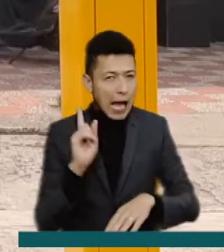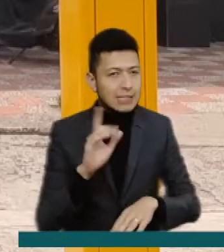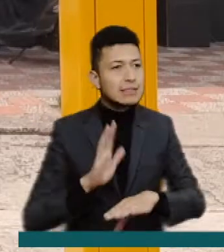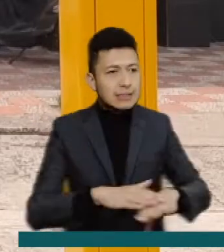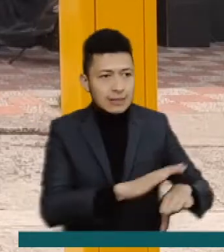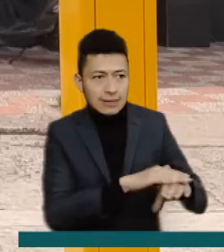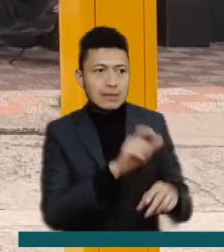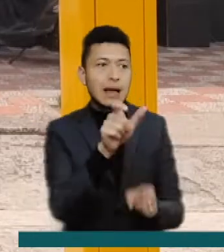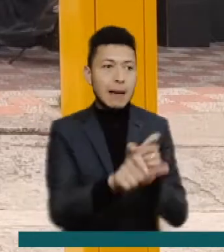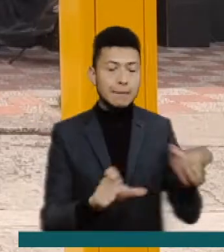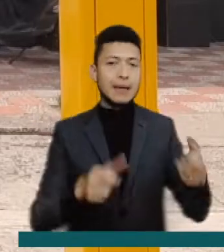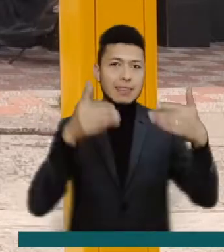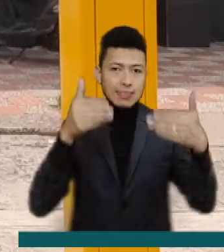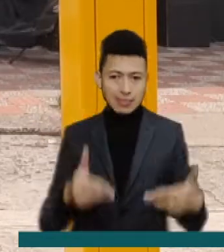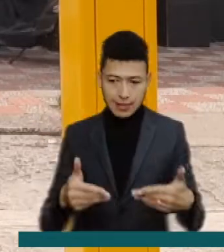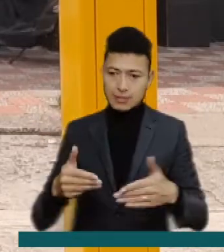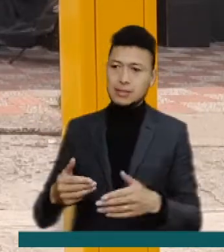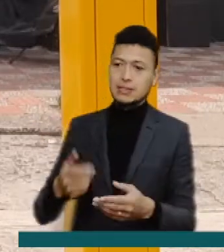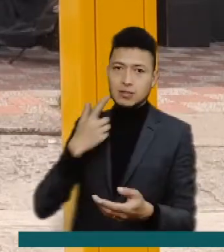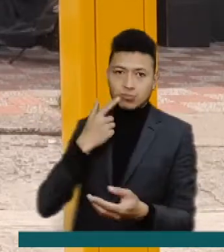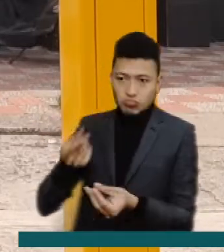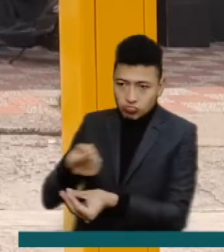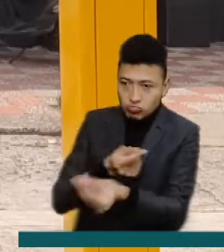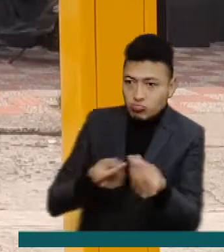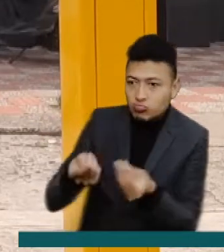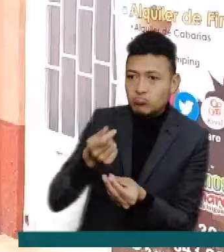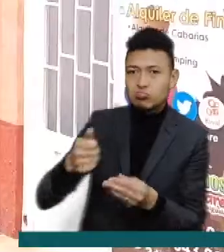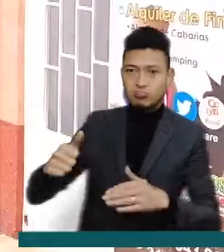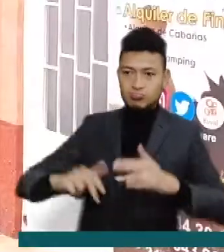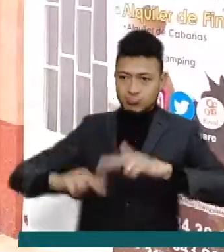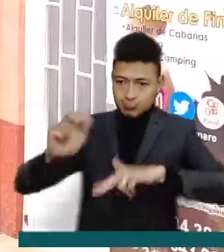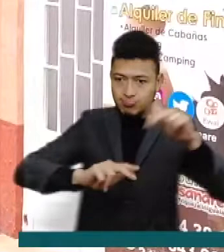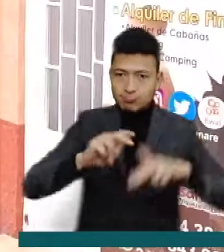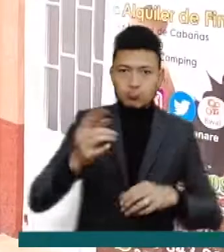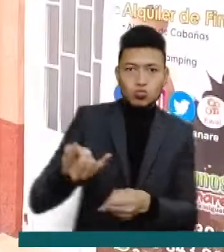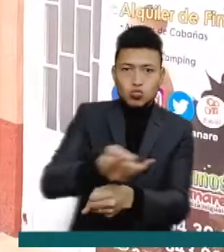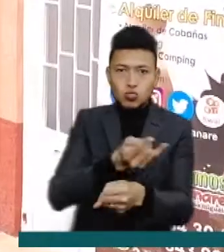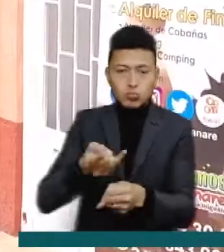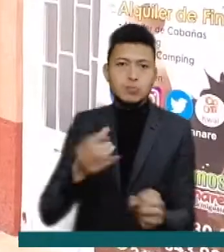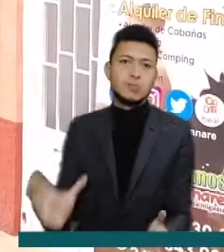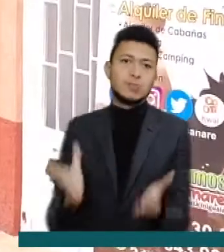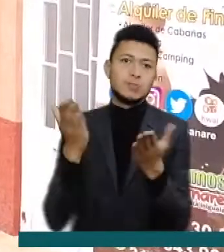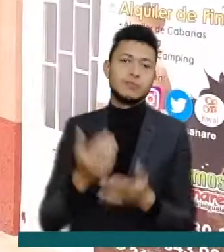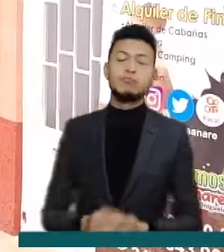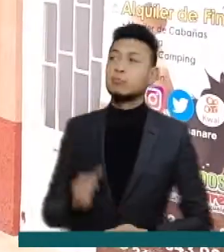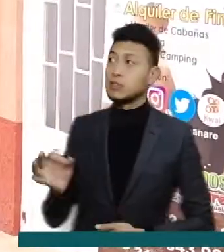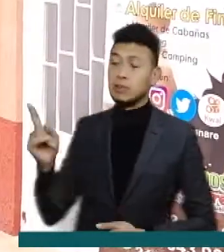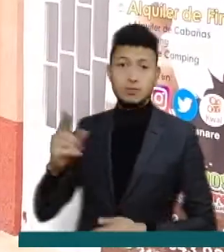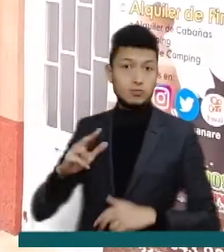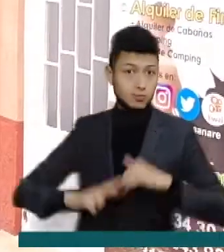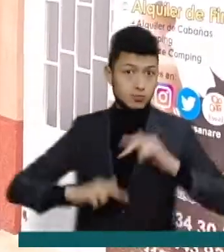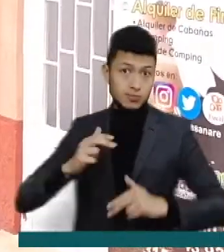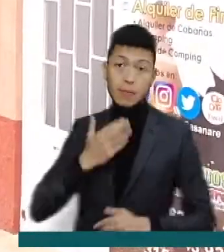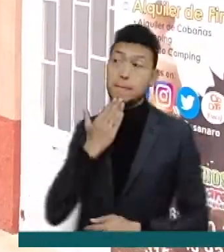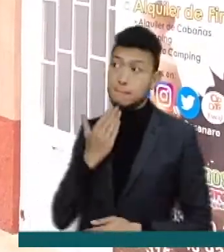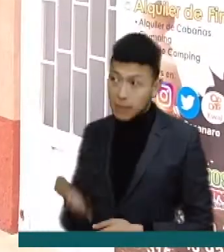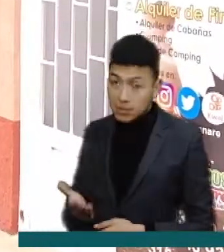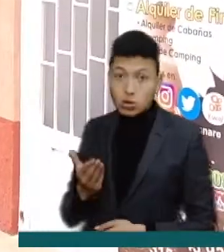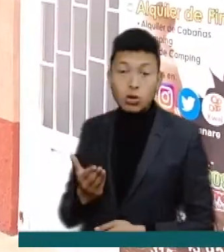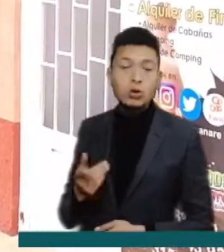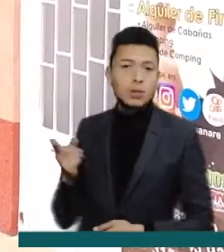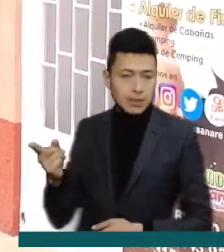las personas con limitaciones para el desarrollo urbanístico a futuro. Cada vez que ellos entreguen una licencia de construcción, que